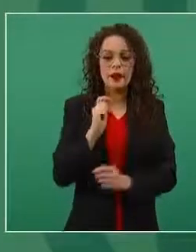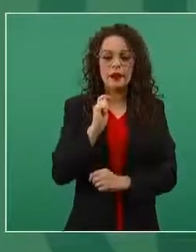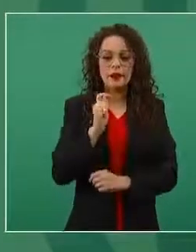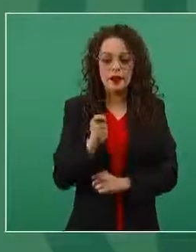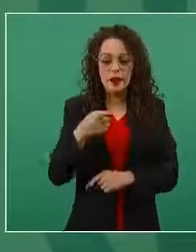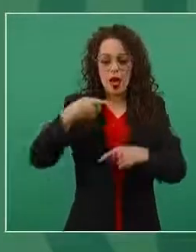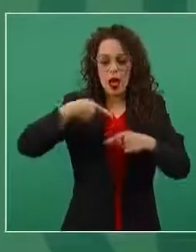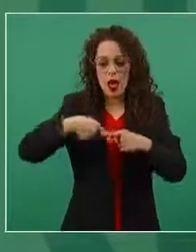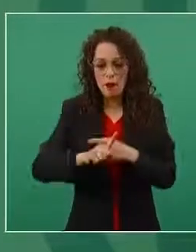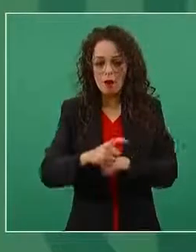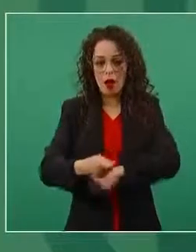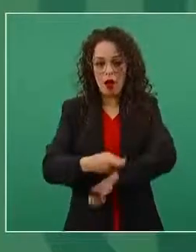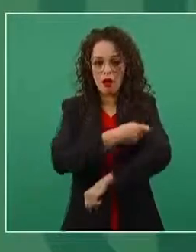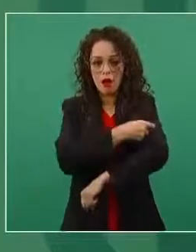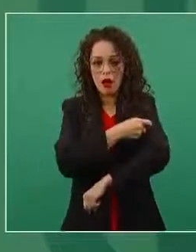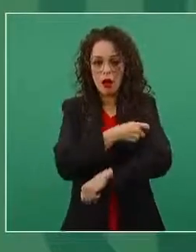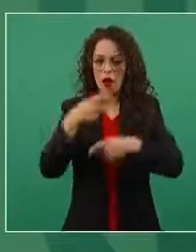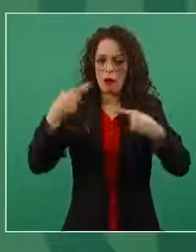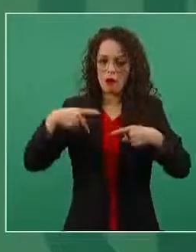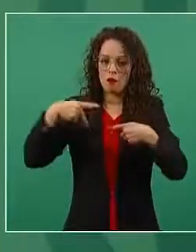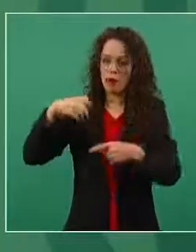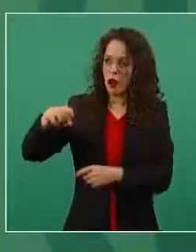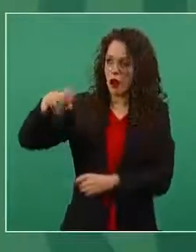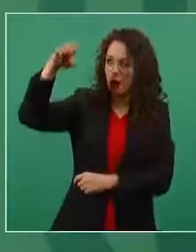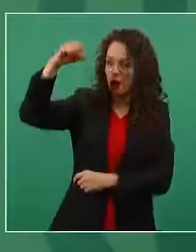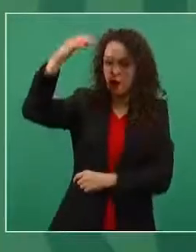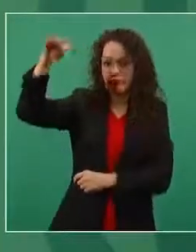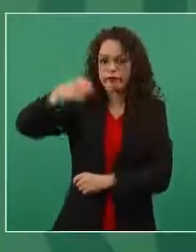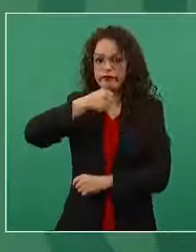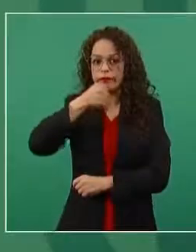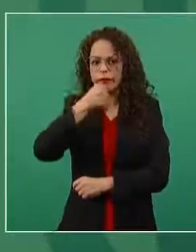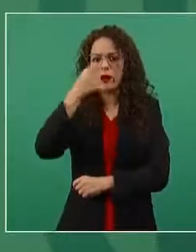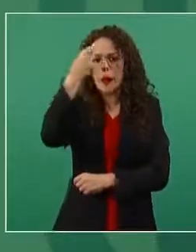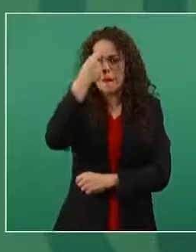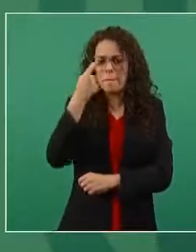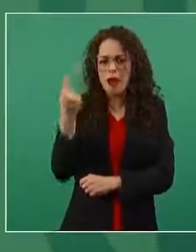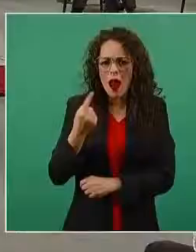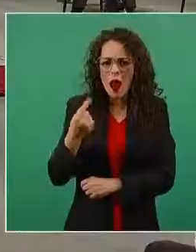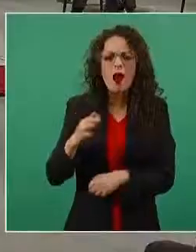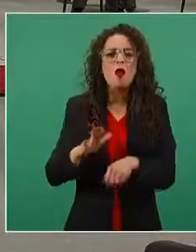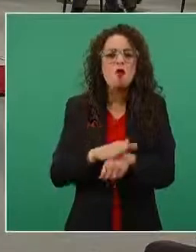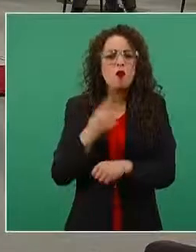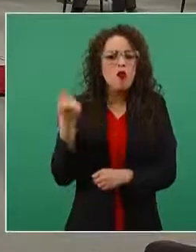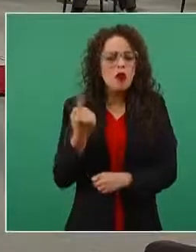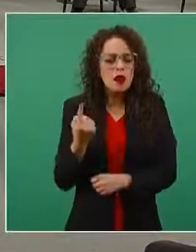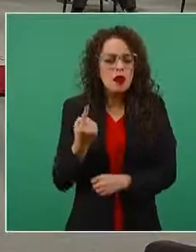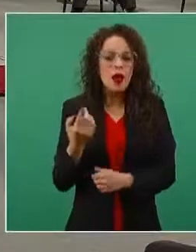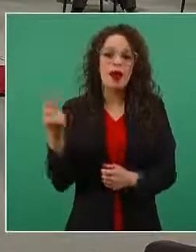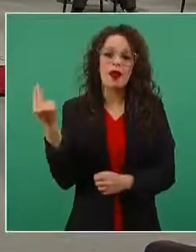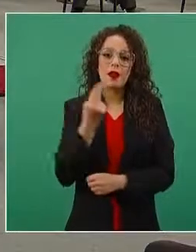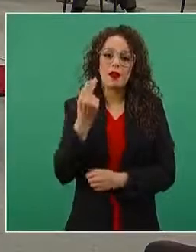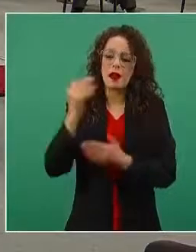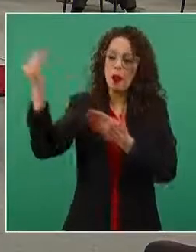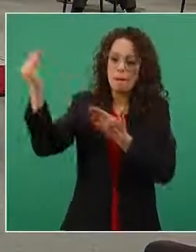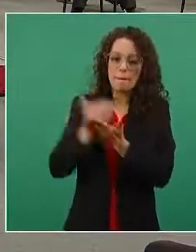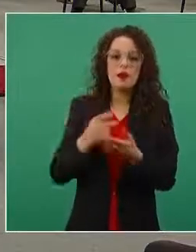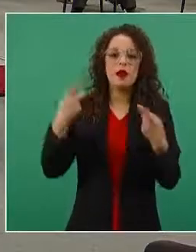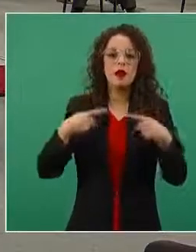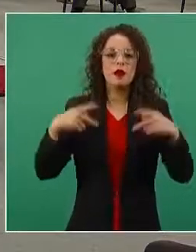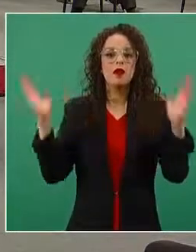los adultos mayores para reducir el número de